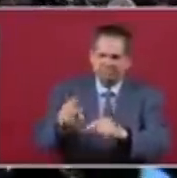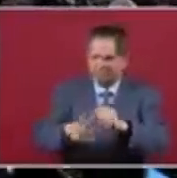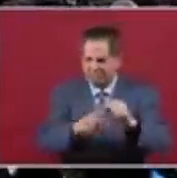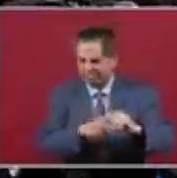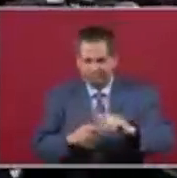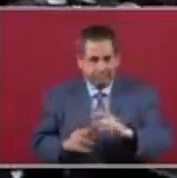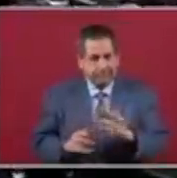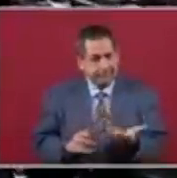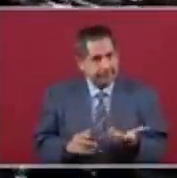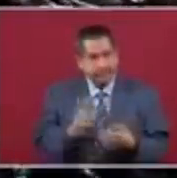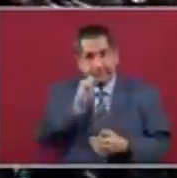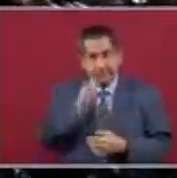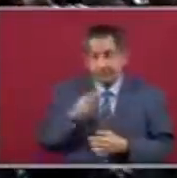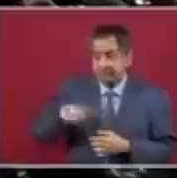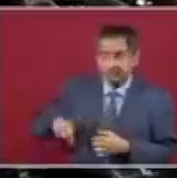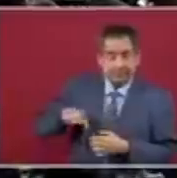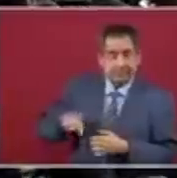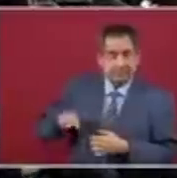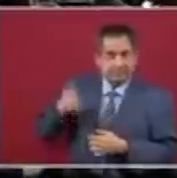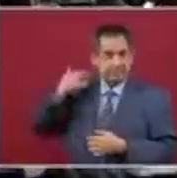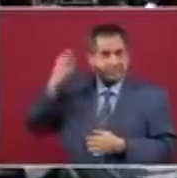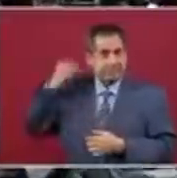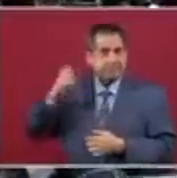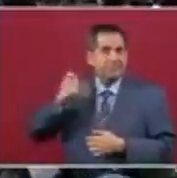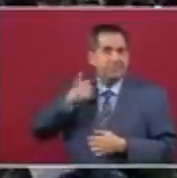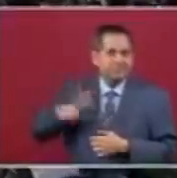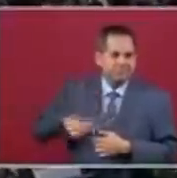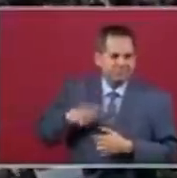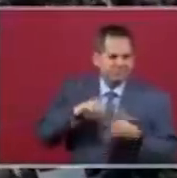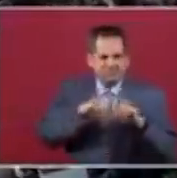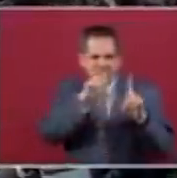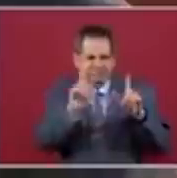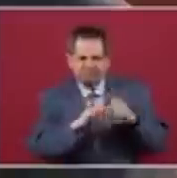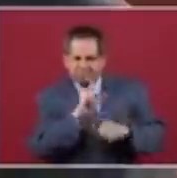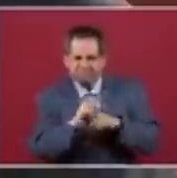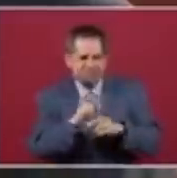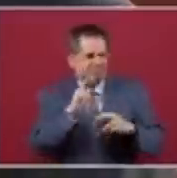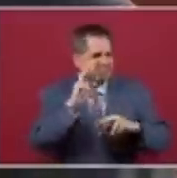como se esmeraron mucho en destruir al país